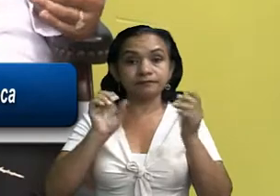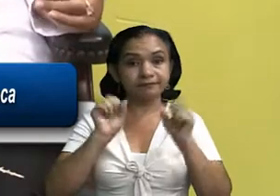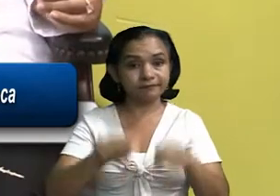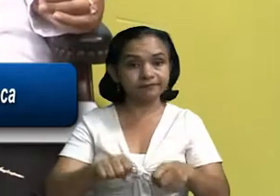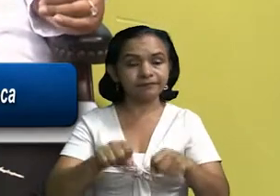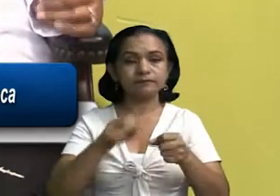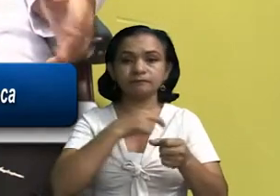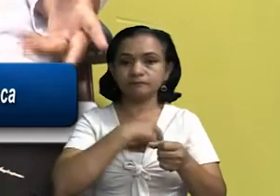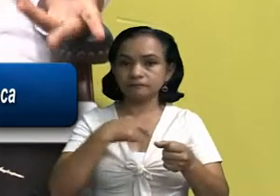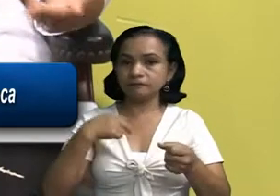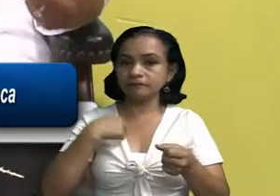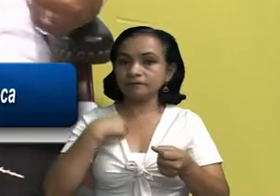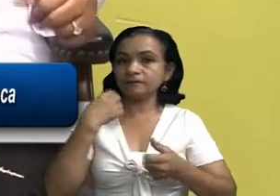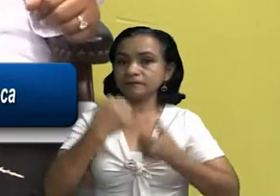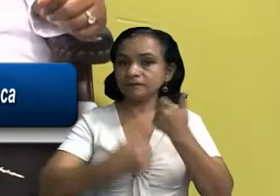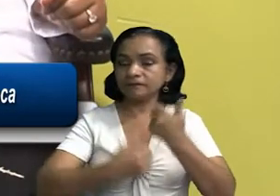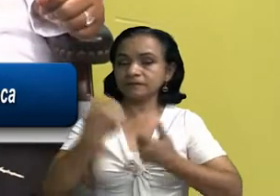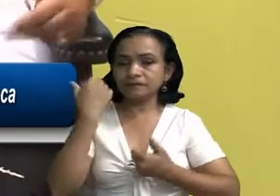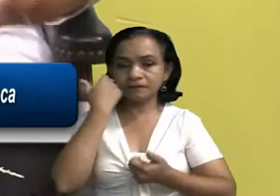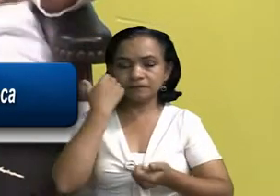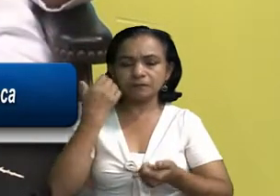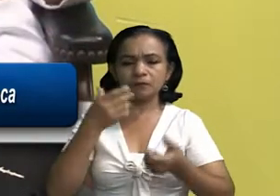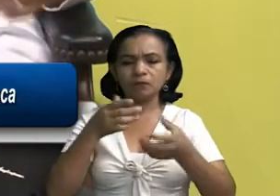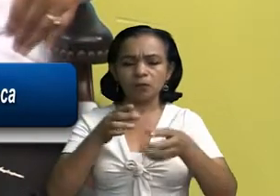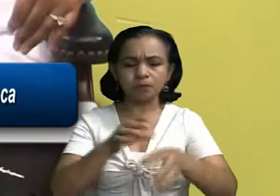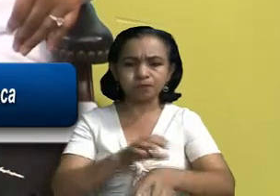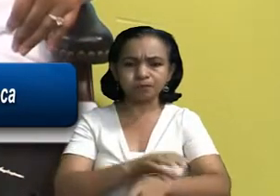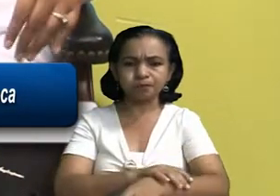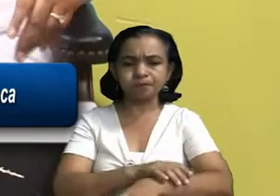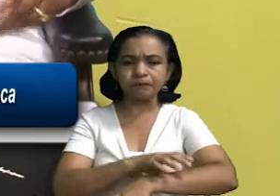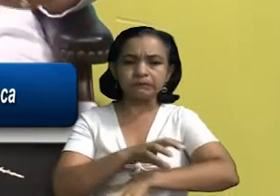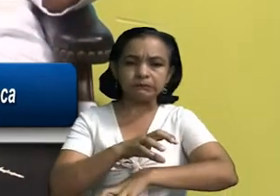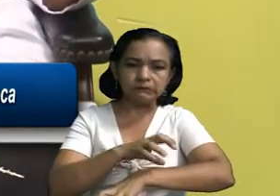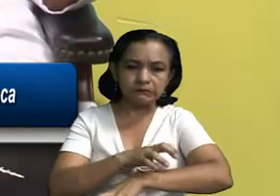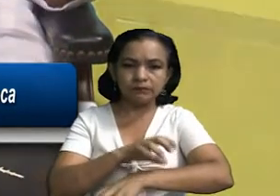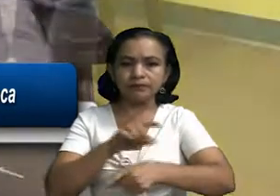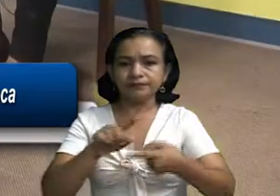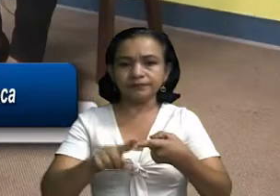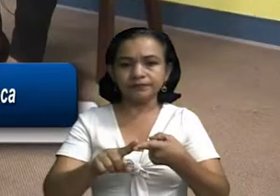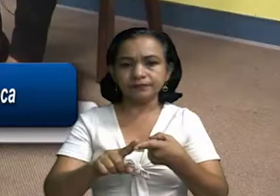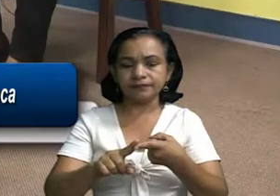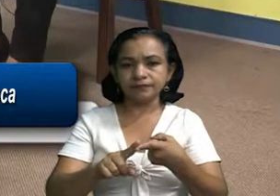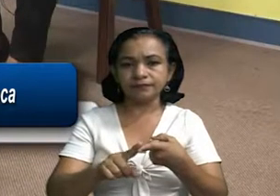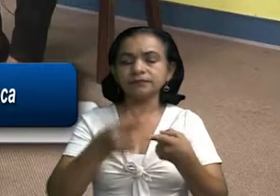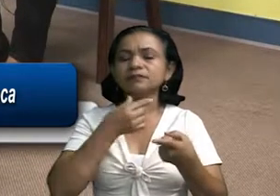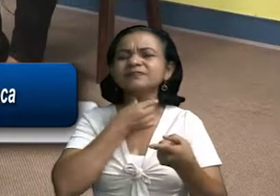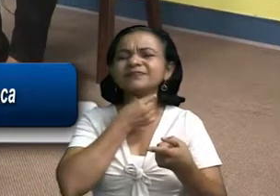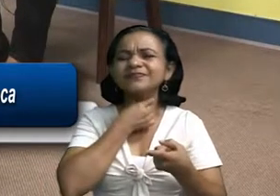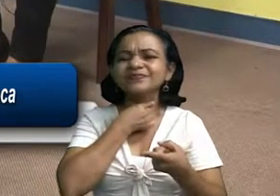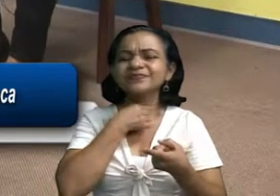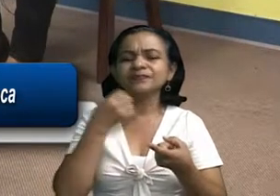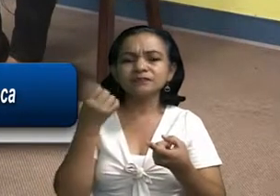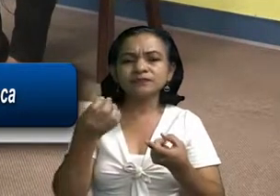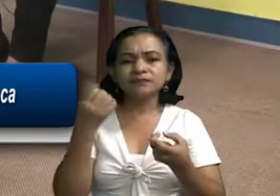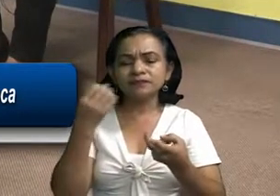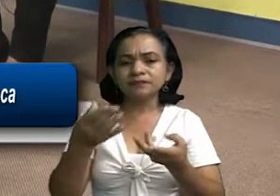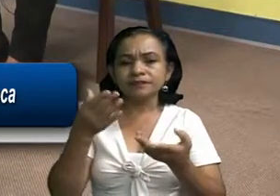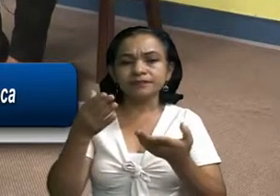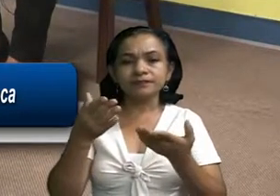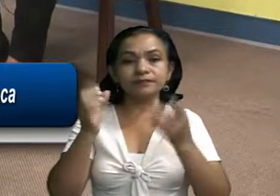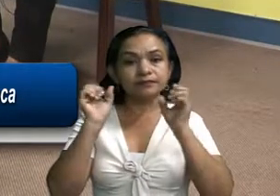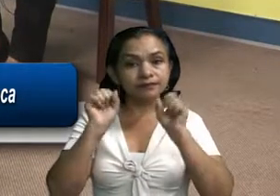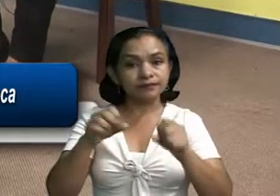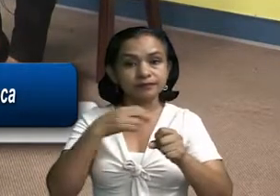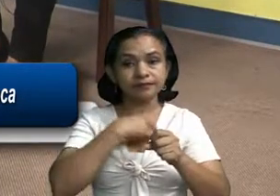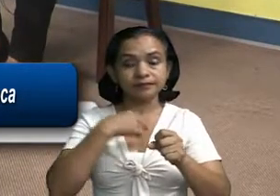entonces puede dar celulitis, puede dar gangrenas, puede dar faringoamigdalitis, y esta no ser capaz